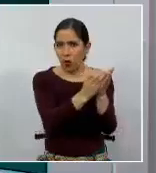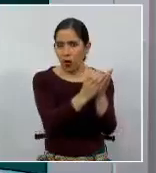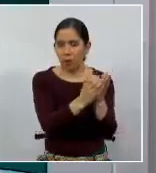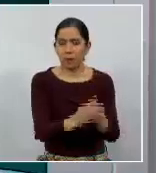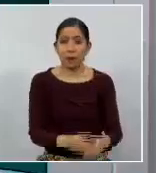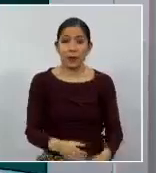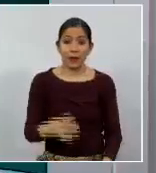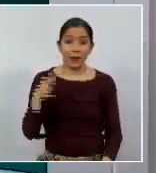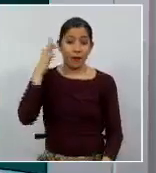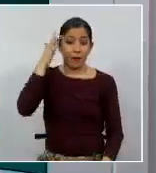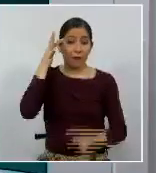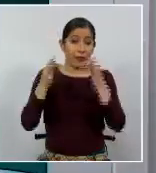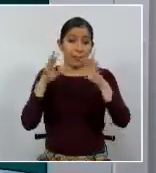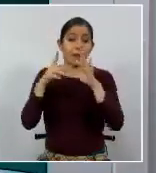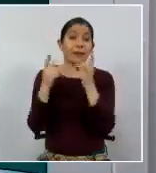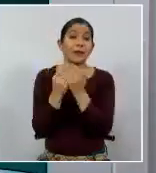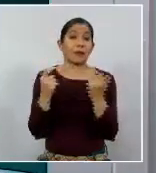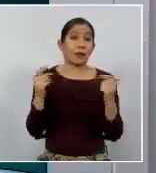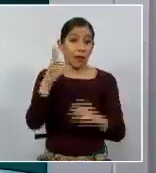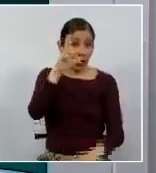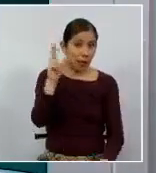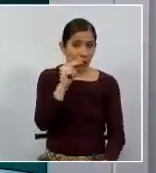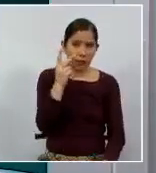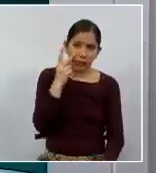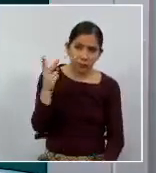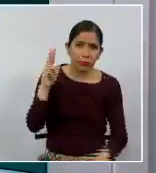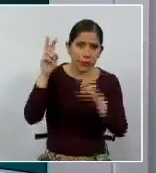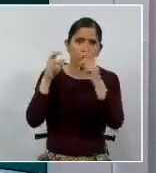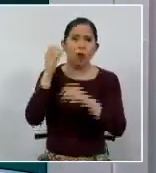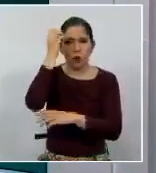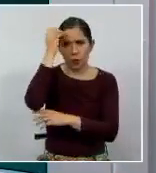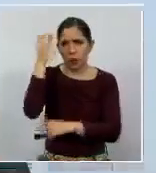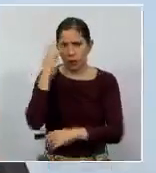Fiscal Departamental de La Paz se ha referido al tema.